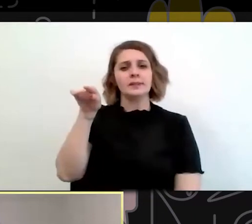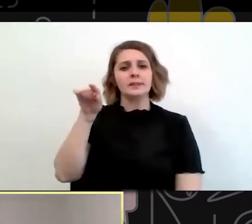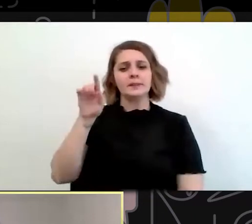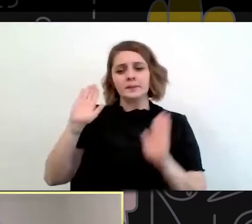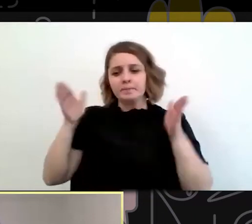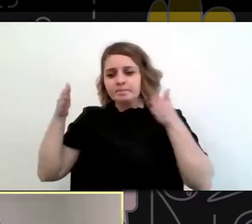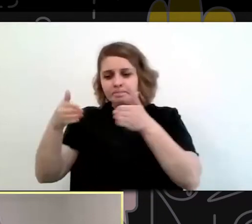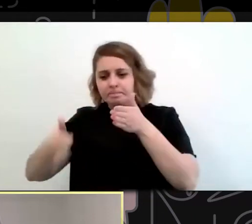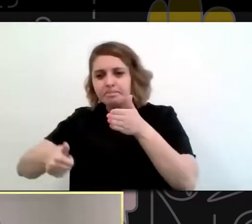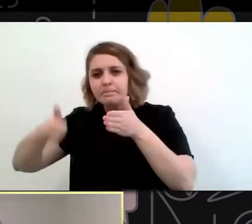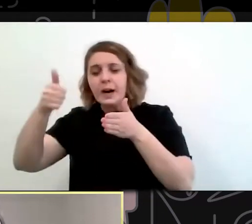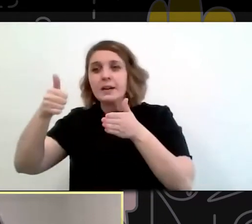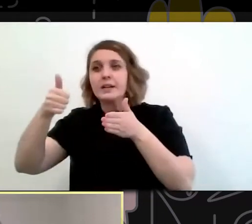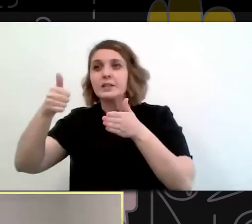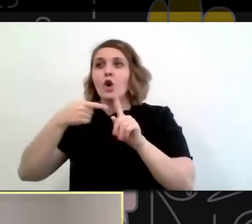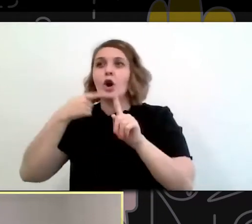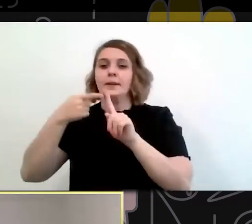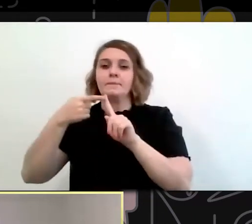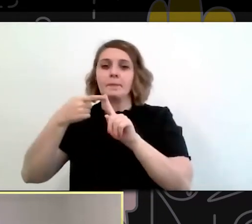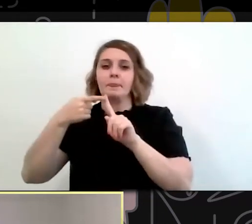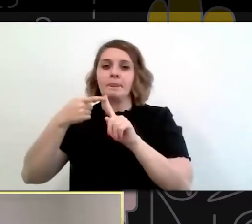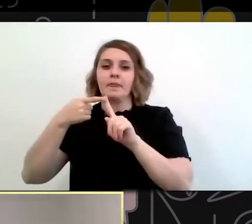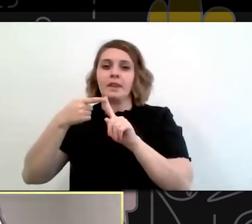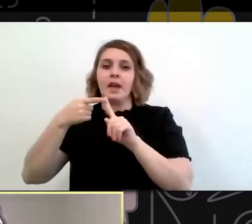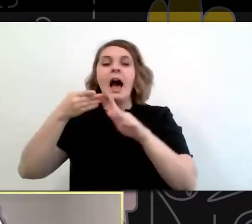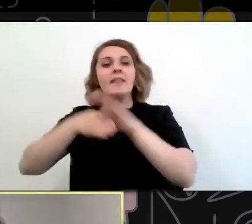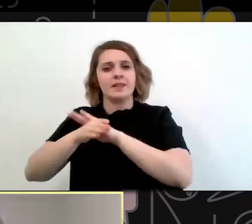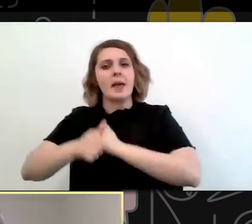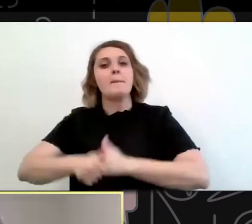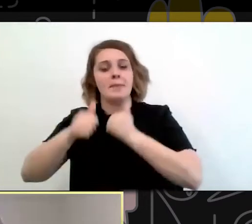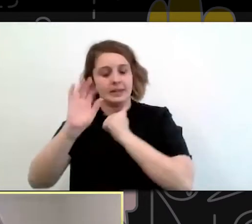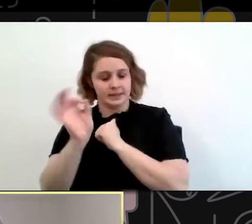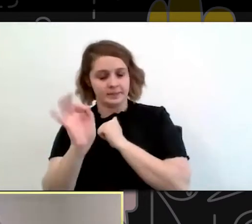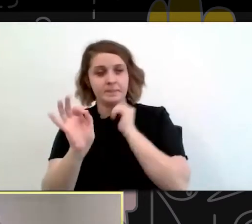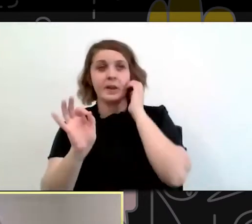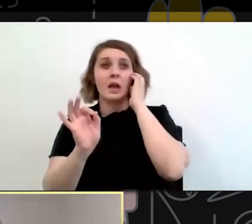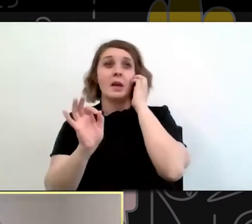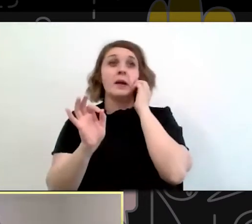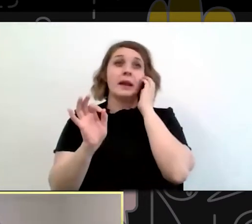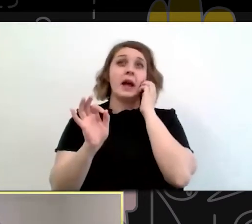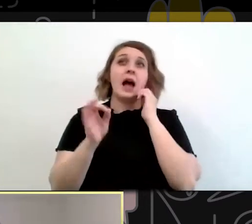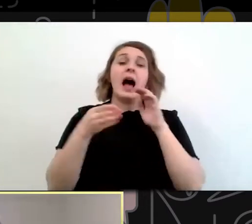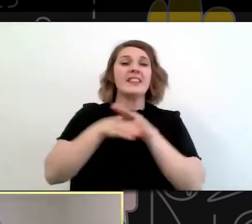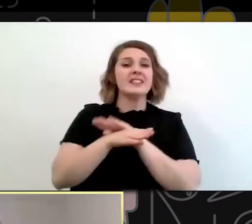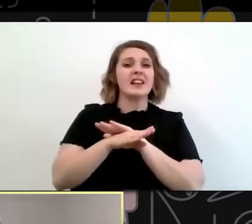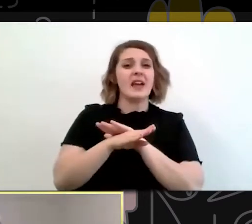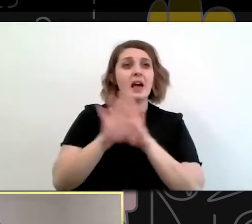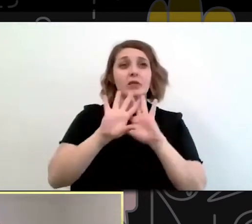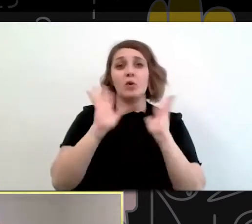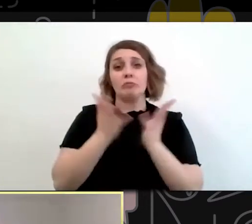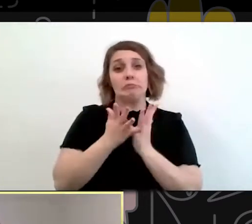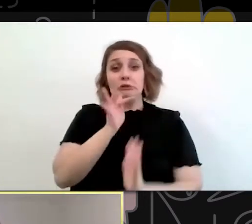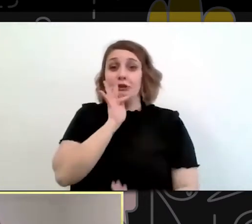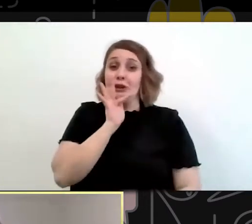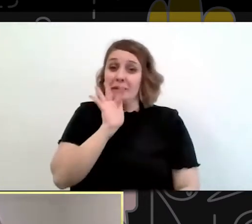a incorporar una accesibilidad mayor. Es verdad que a lo mejor no todavía una accesibilidad universal, pero